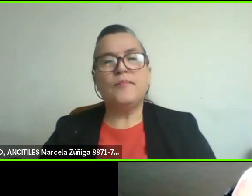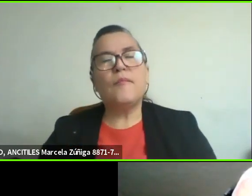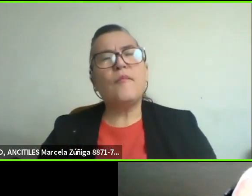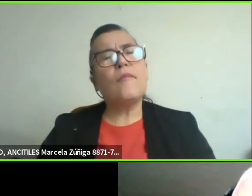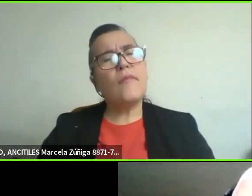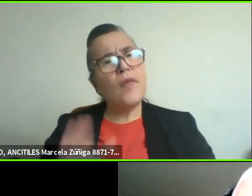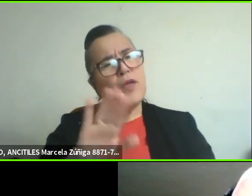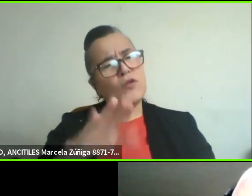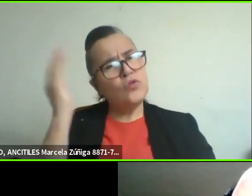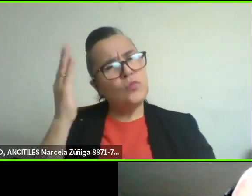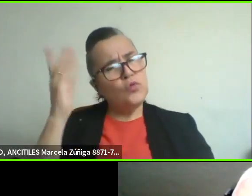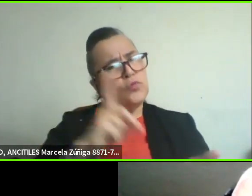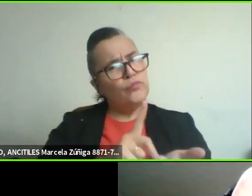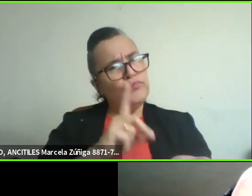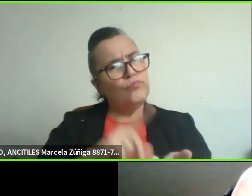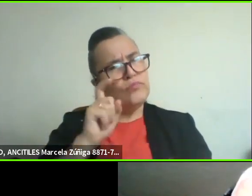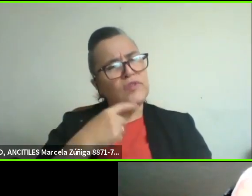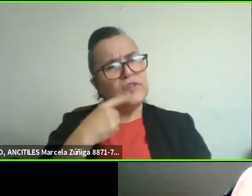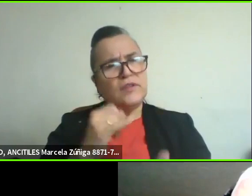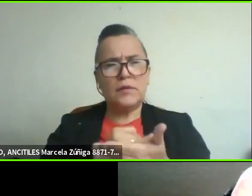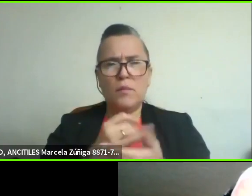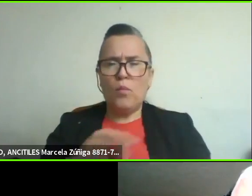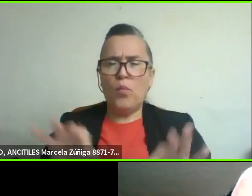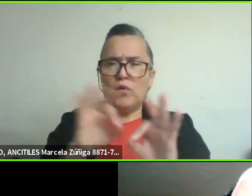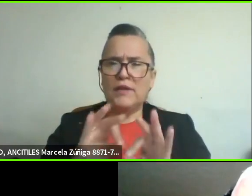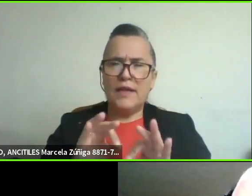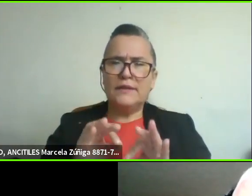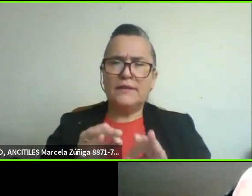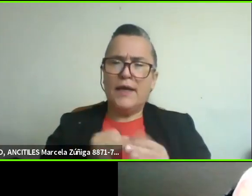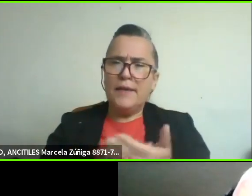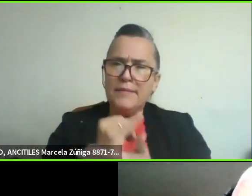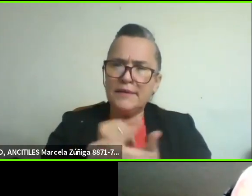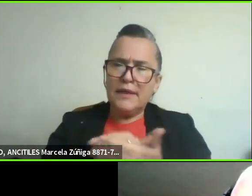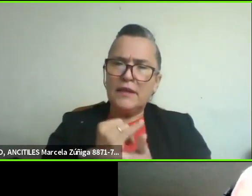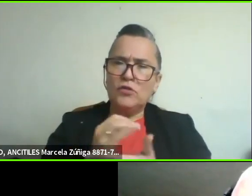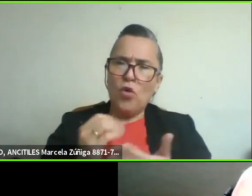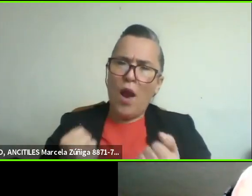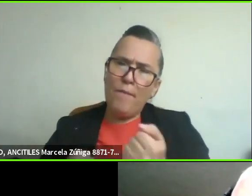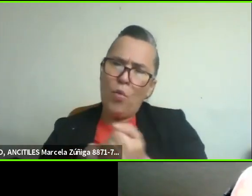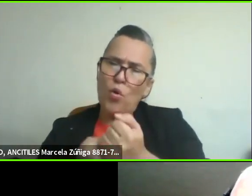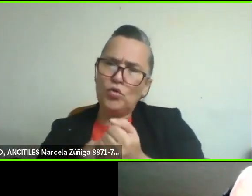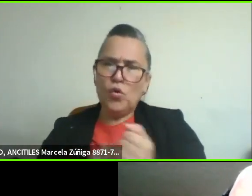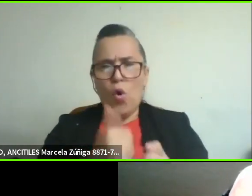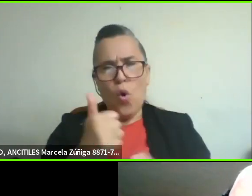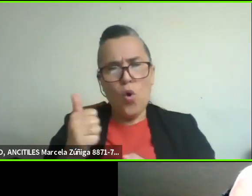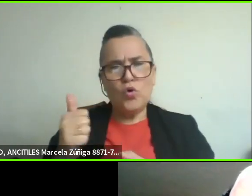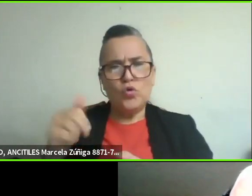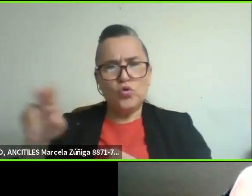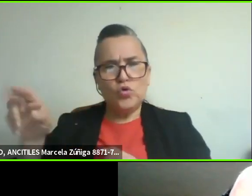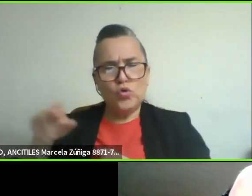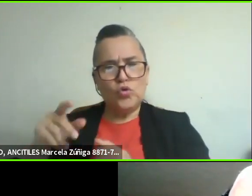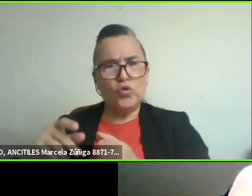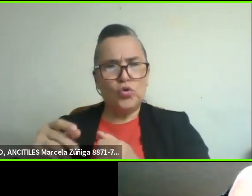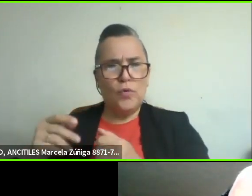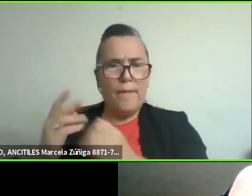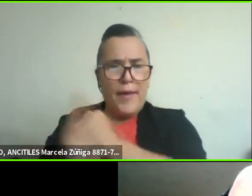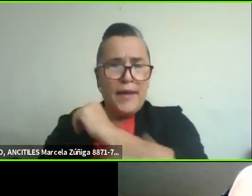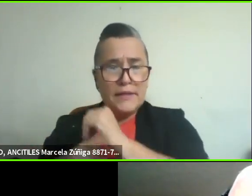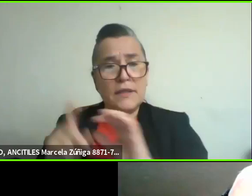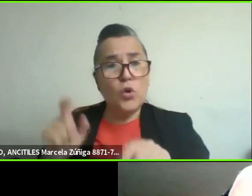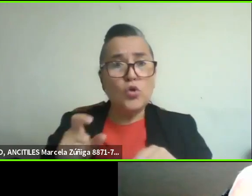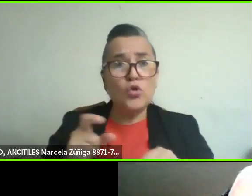importancia de apoyarse en los cuadrillas de otros países le preguntan si quisiéramos trabajar de manera colaborativa interdisciplinaria